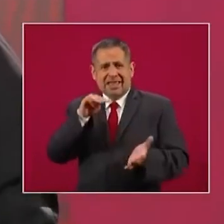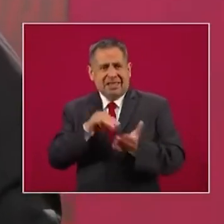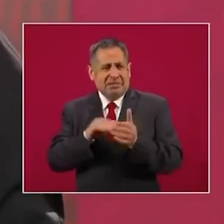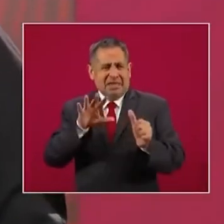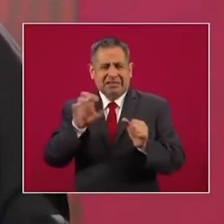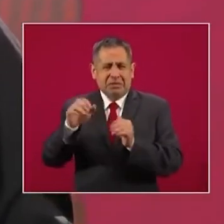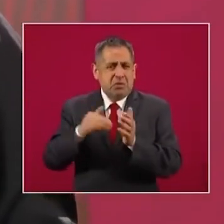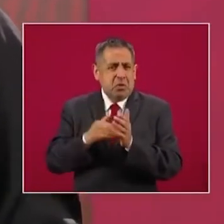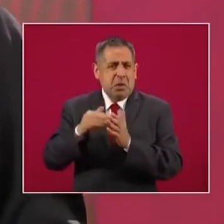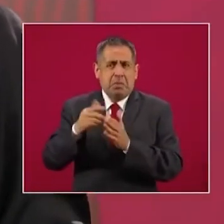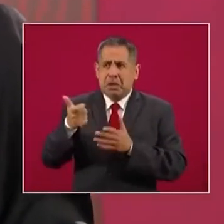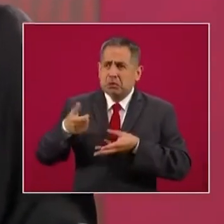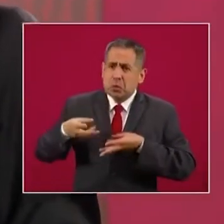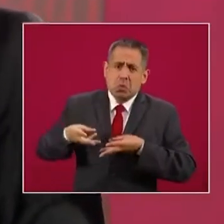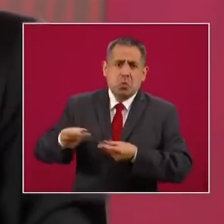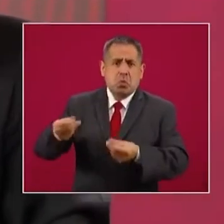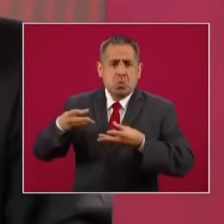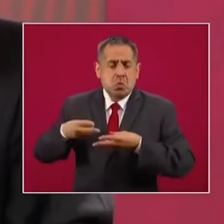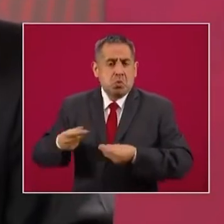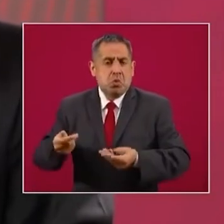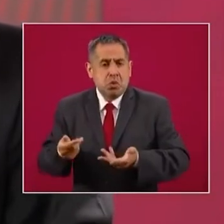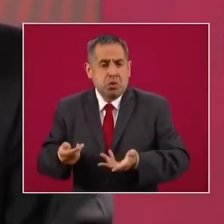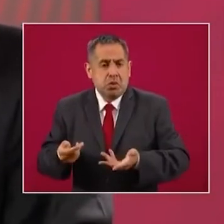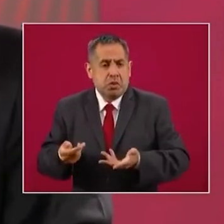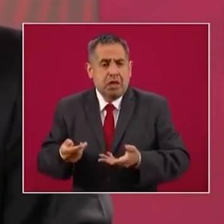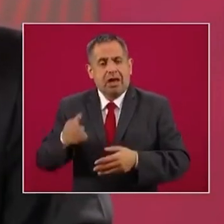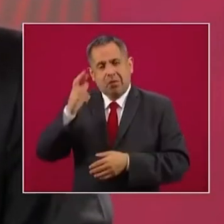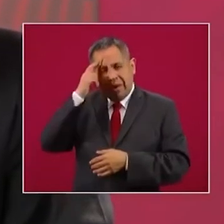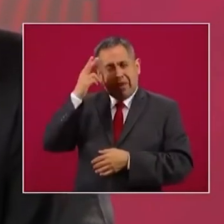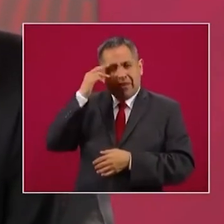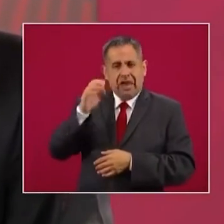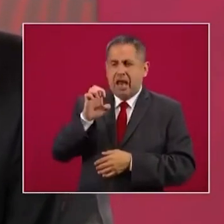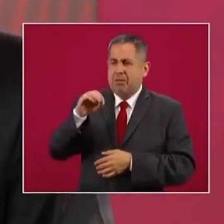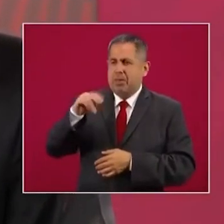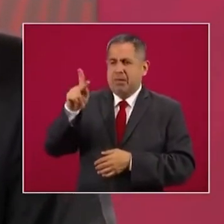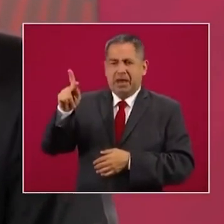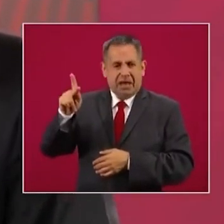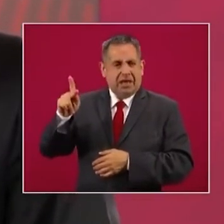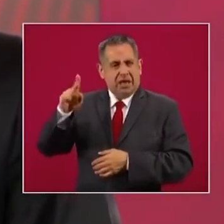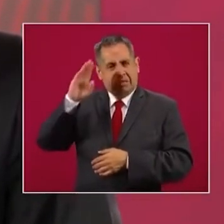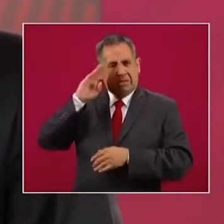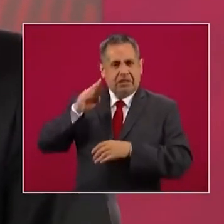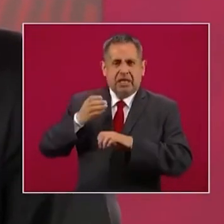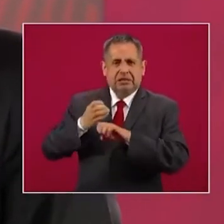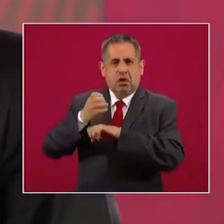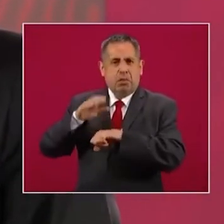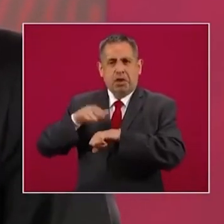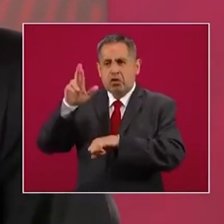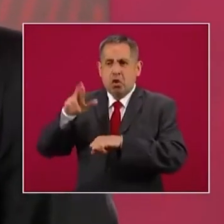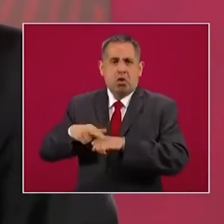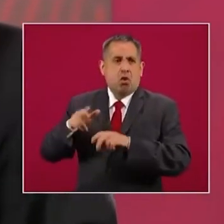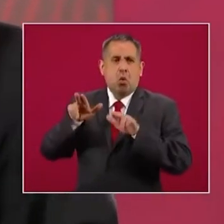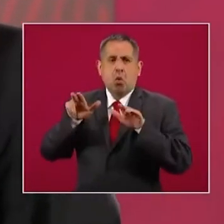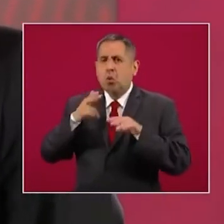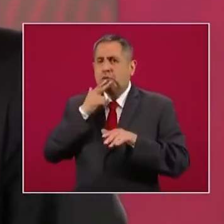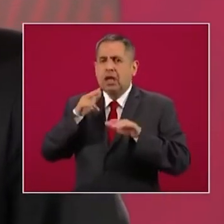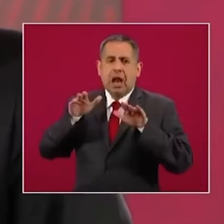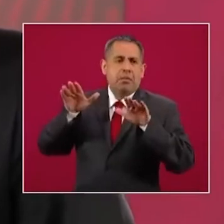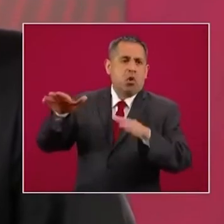3,600 millones de pesos. Como ya no hay estado mayor presidencial, como ya no se utilizan los aviones ni los